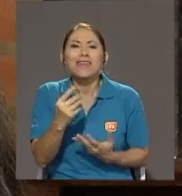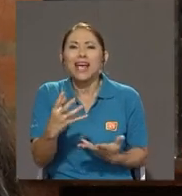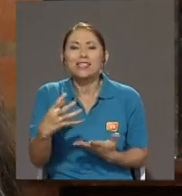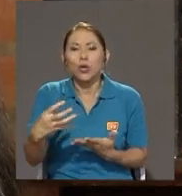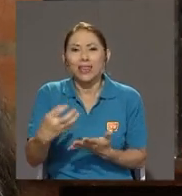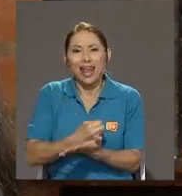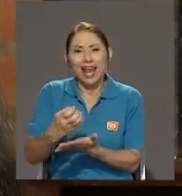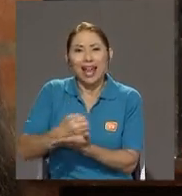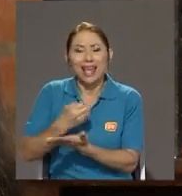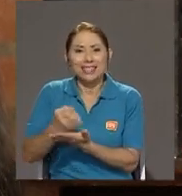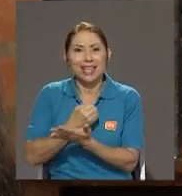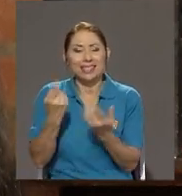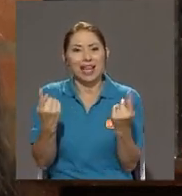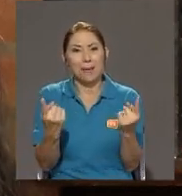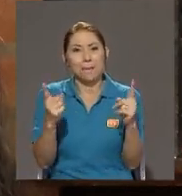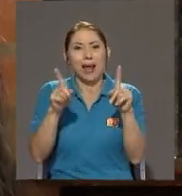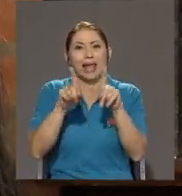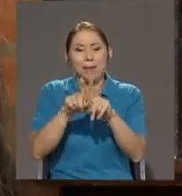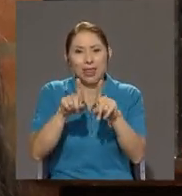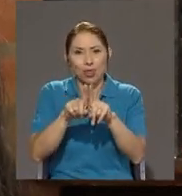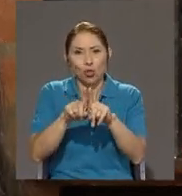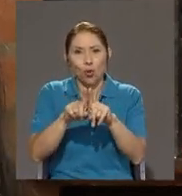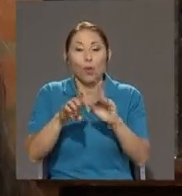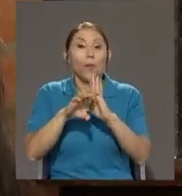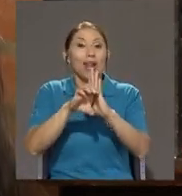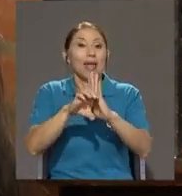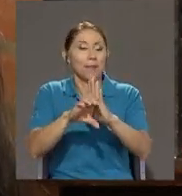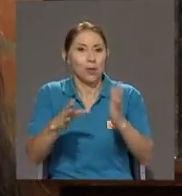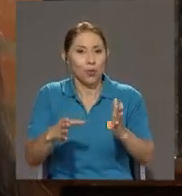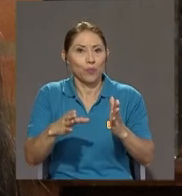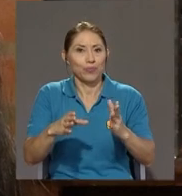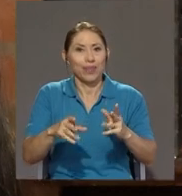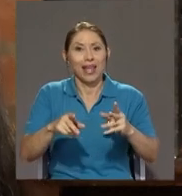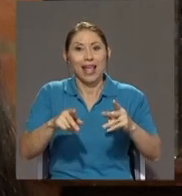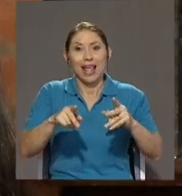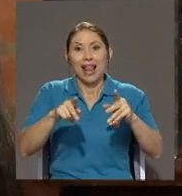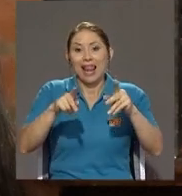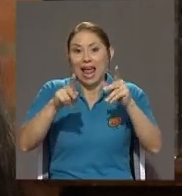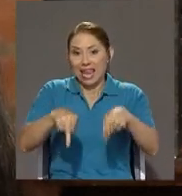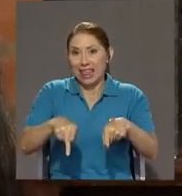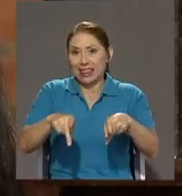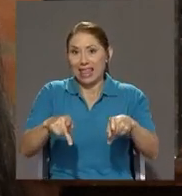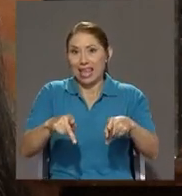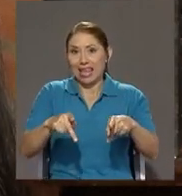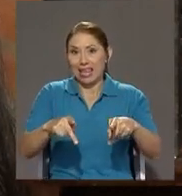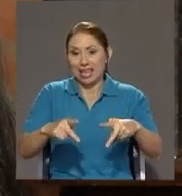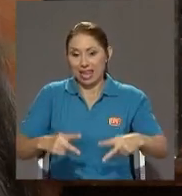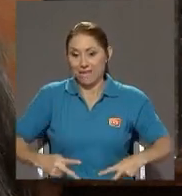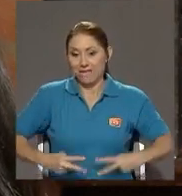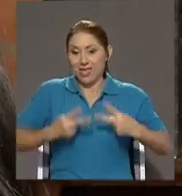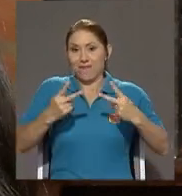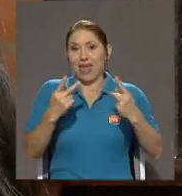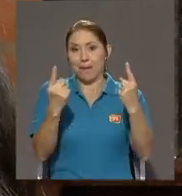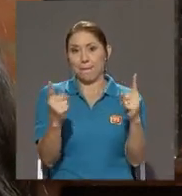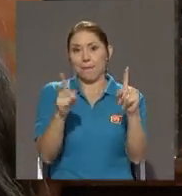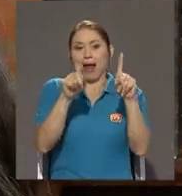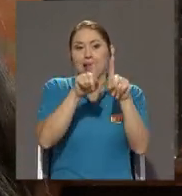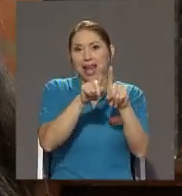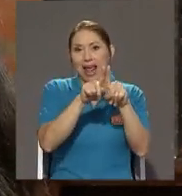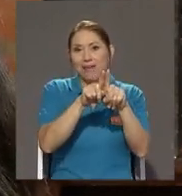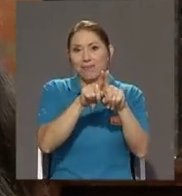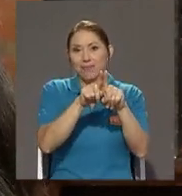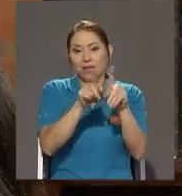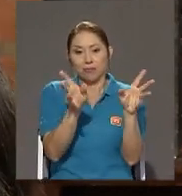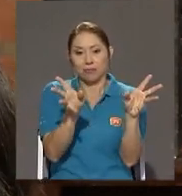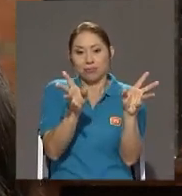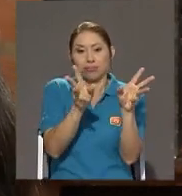¿verdad? Es decir, cuánto es que la gente gana al vivir en pareja, por ahorros en